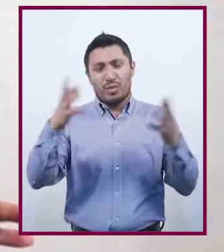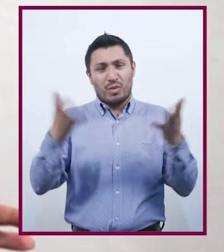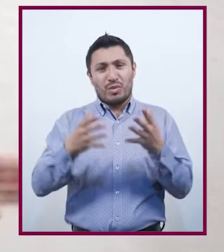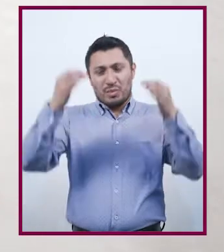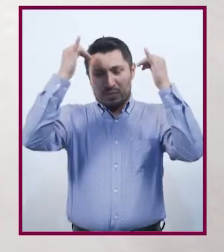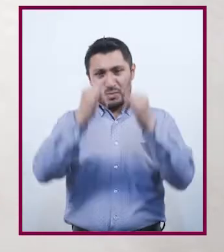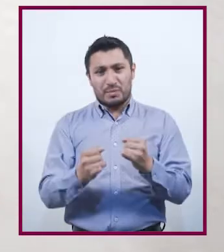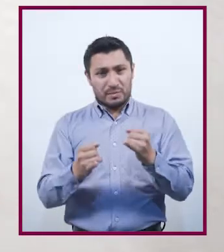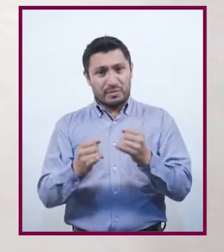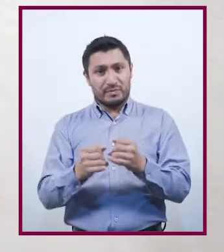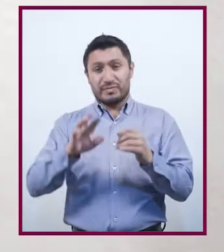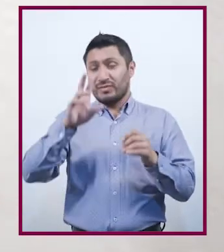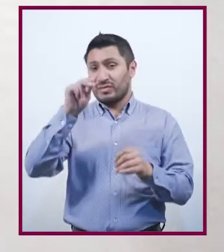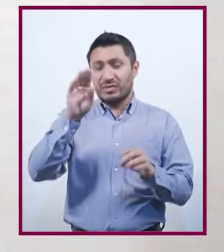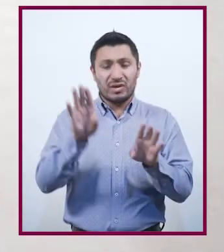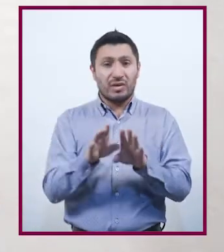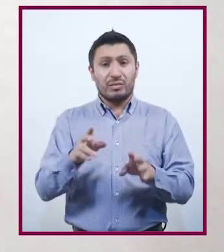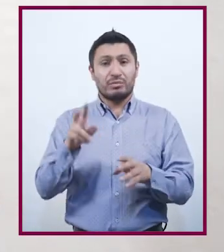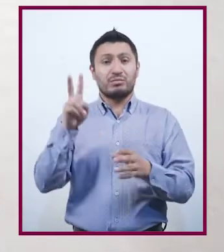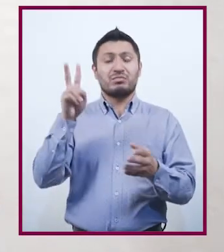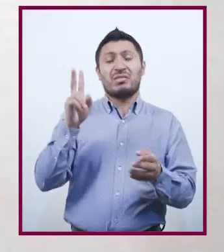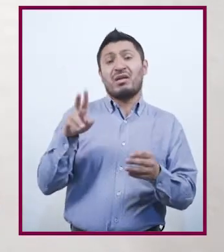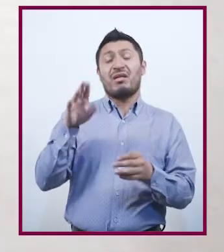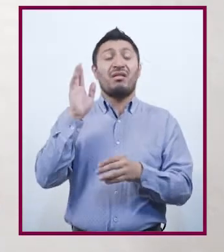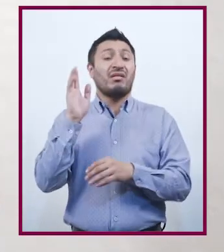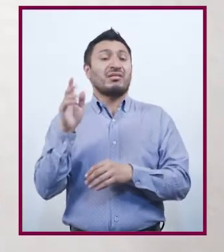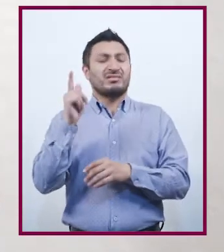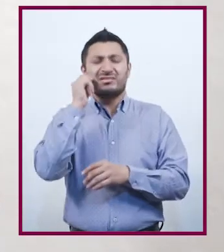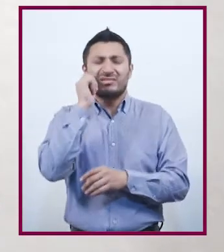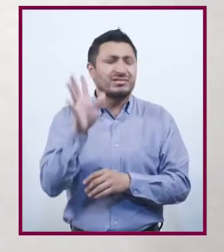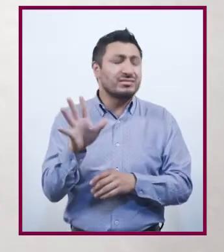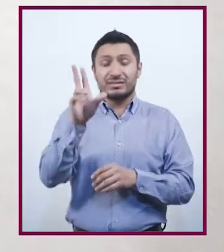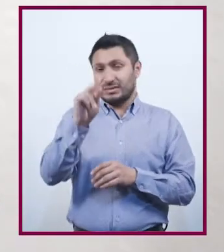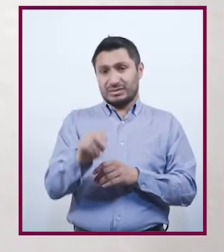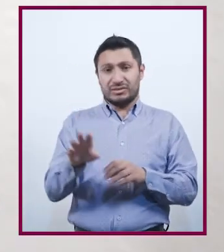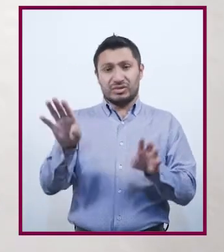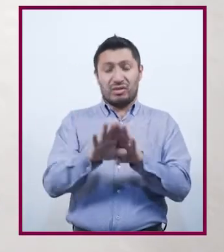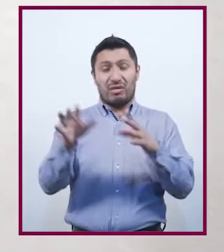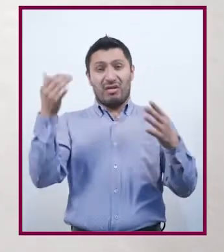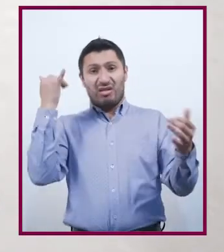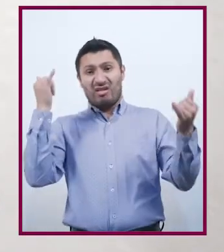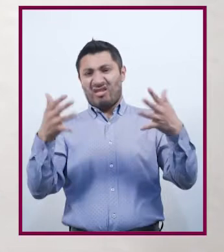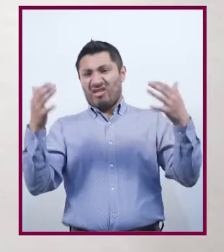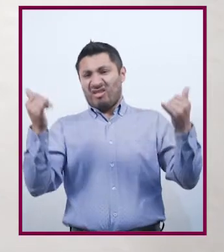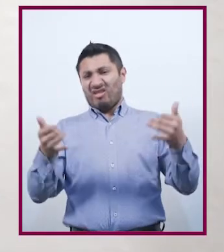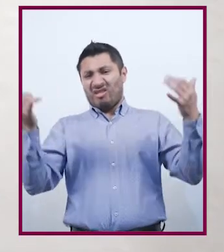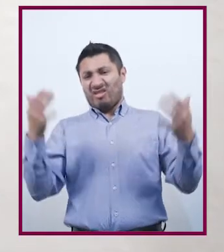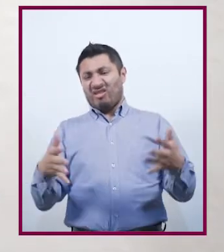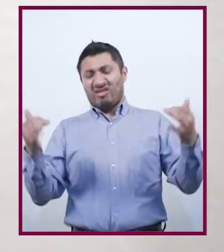importante: los grupos juveniles son un mecanismo que ayuda a construir identidad. No se trata